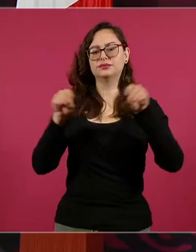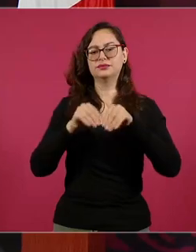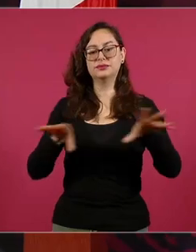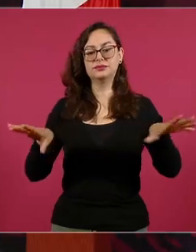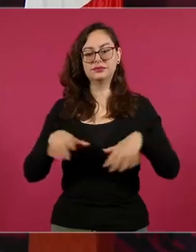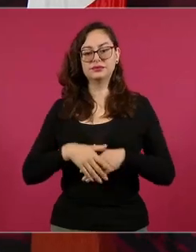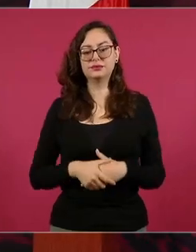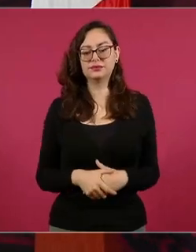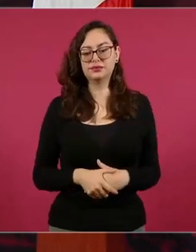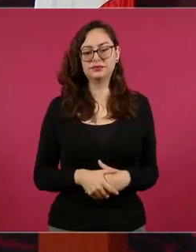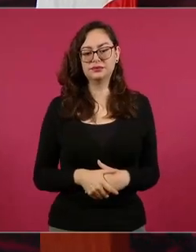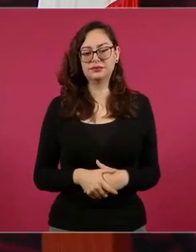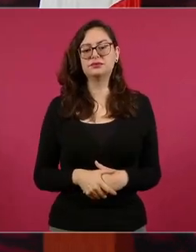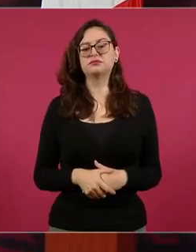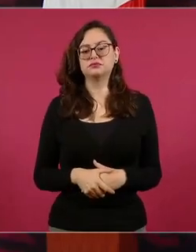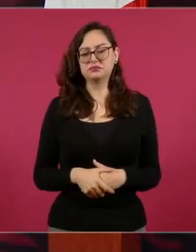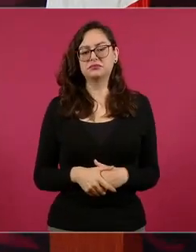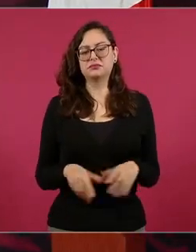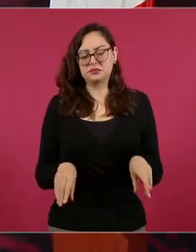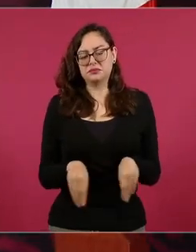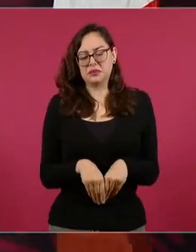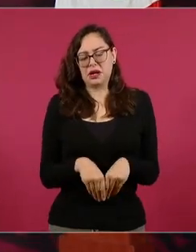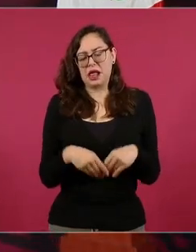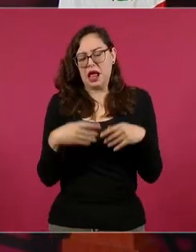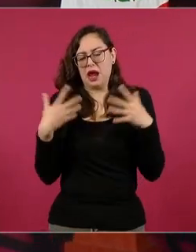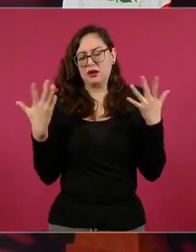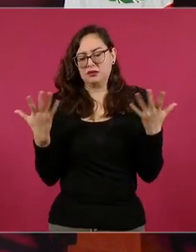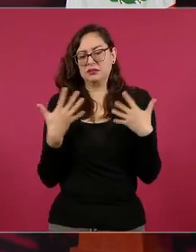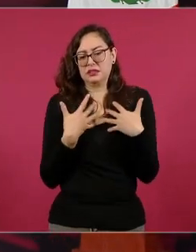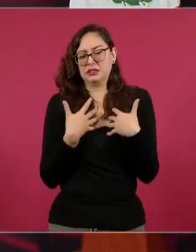veces que yo no trato estas cosas aquí porque